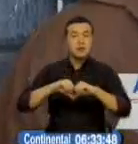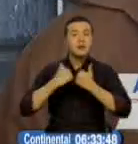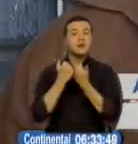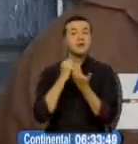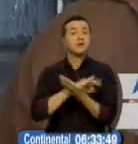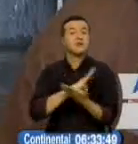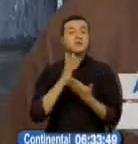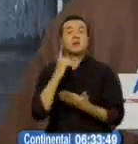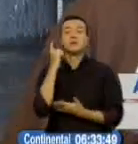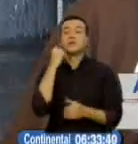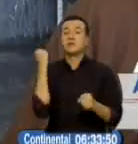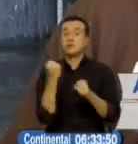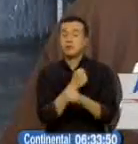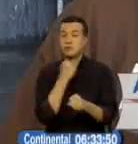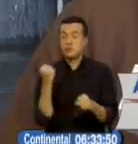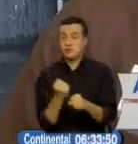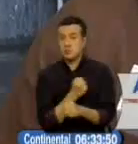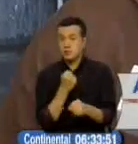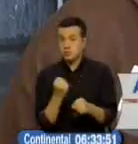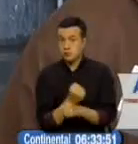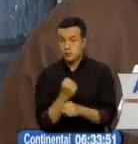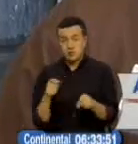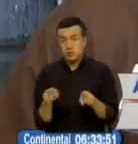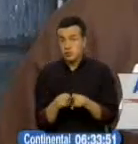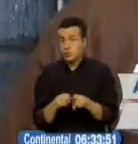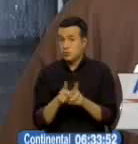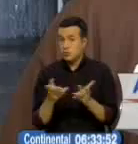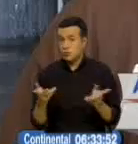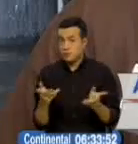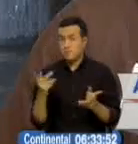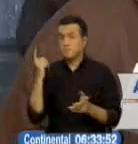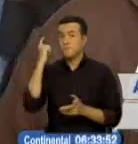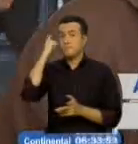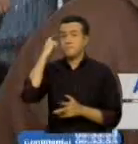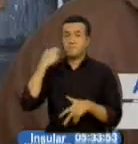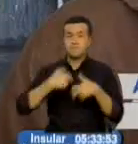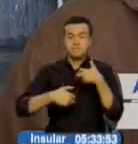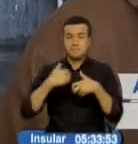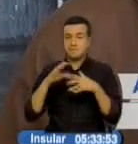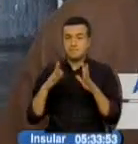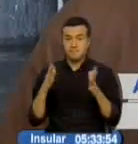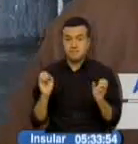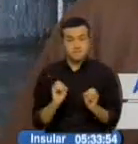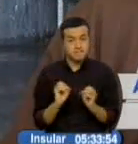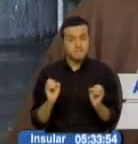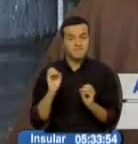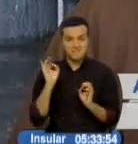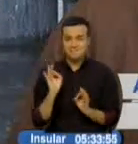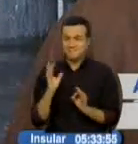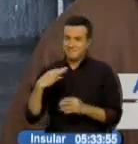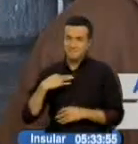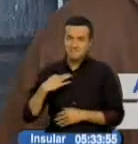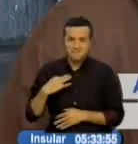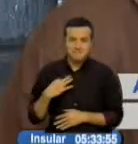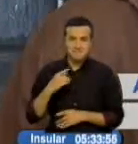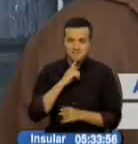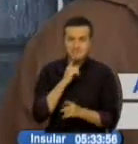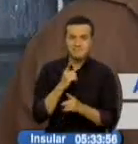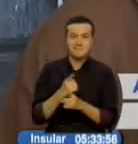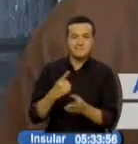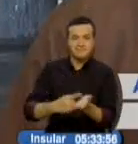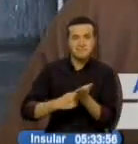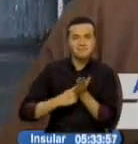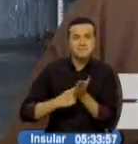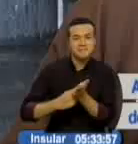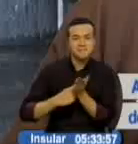tiene que trabajar de igual manera. Entonces, por lo tanto, no vemos dificultad en que podamos reunir las voluntades necesarias para